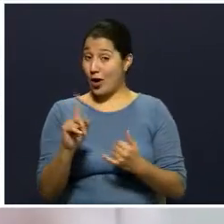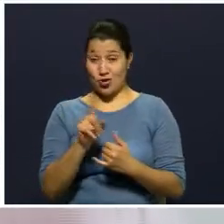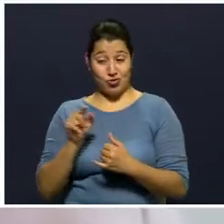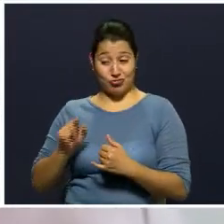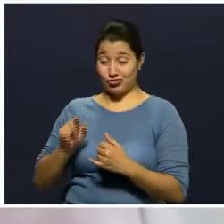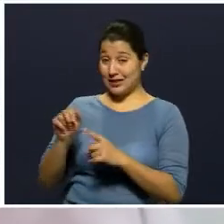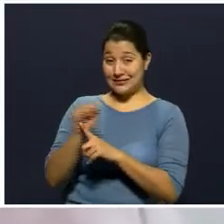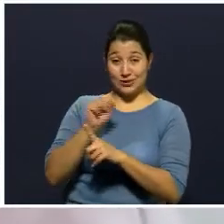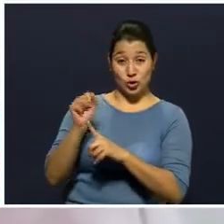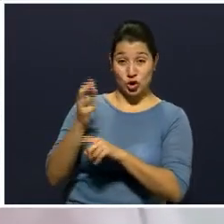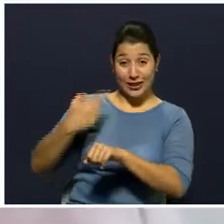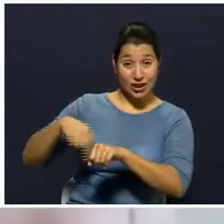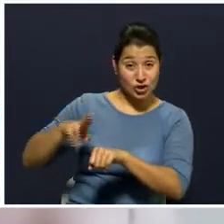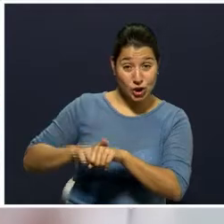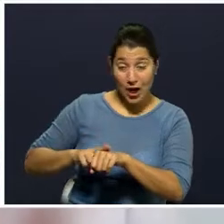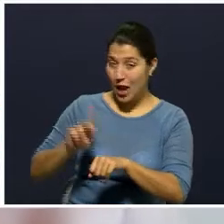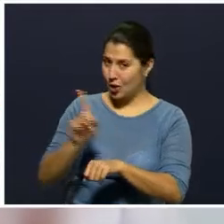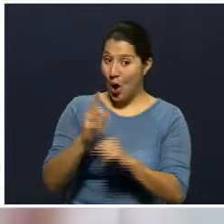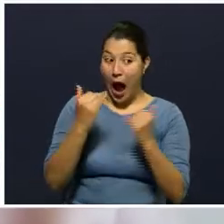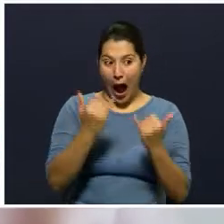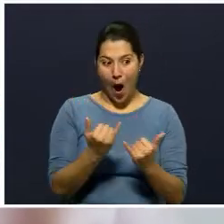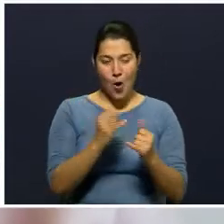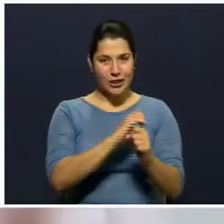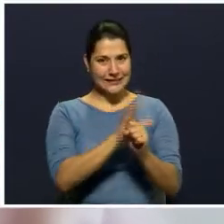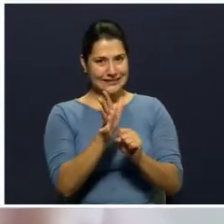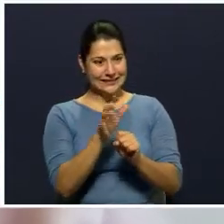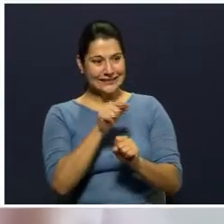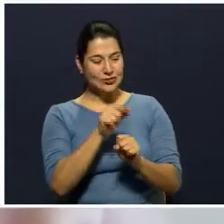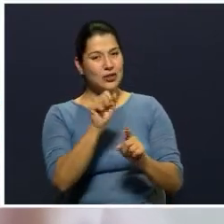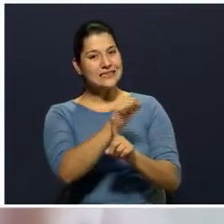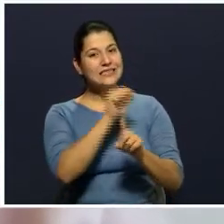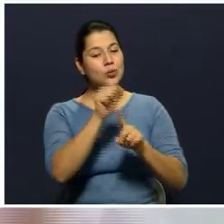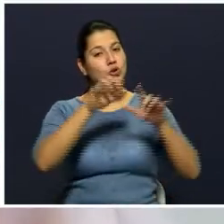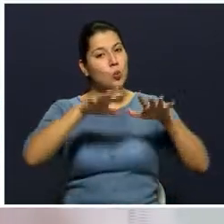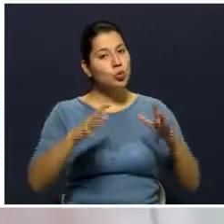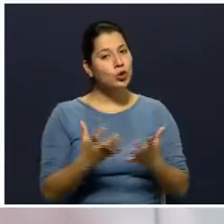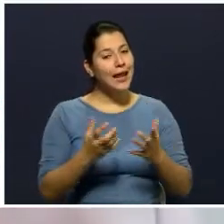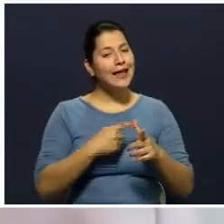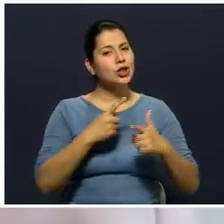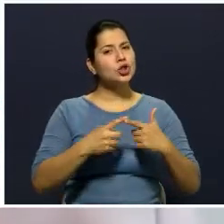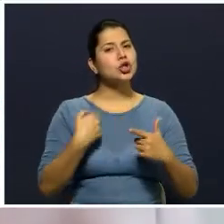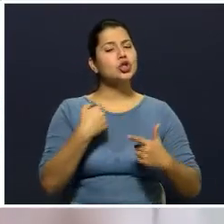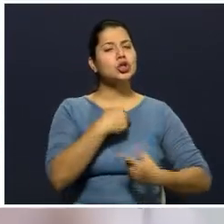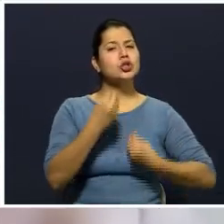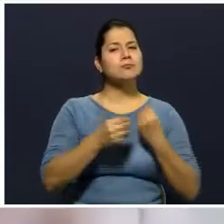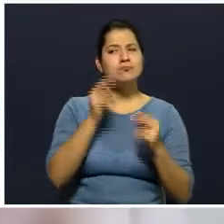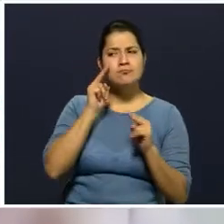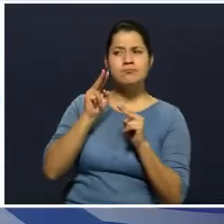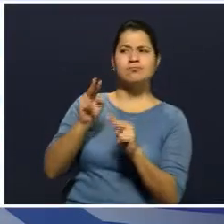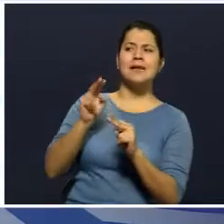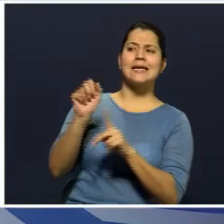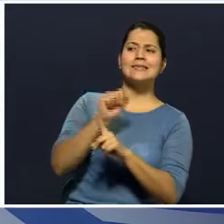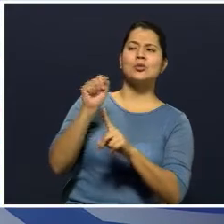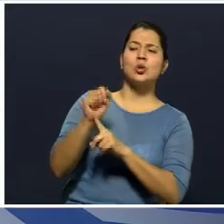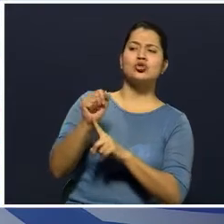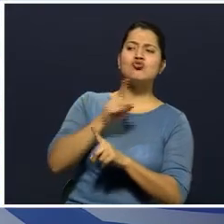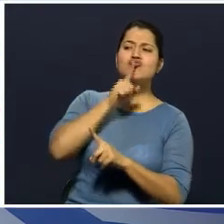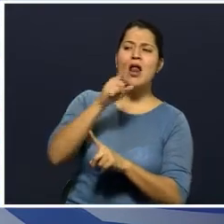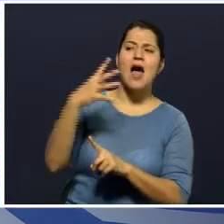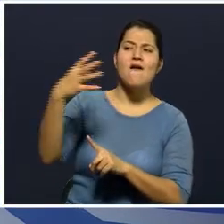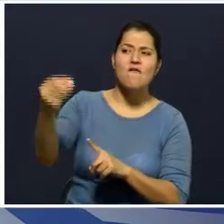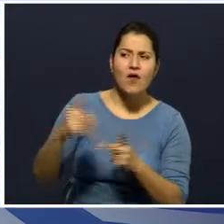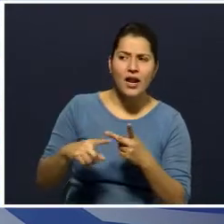sistema penitenciario, sino que es una situación mundial. Lo que hizo la institución fue sentarse y mirar cuál era la realidad, tanto afuera, a nivel de